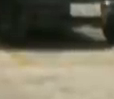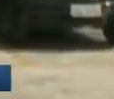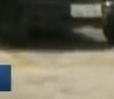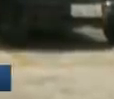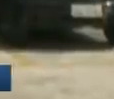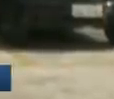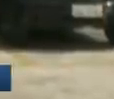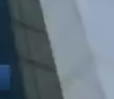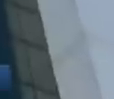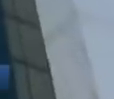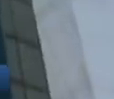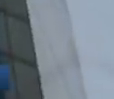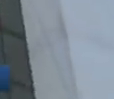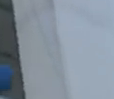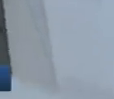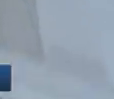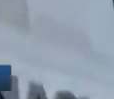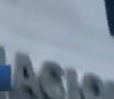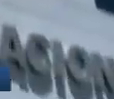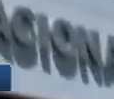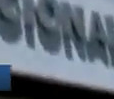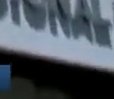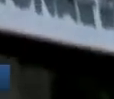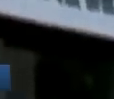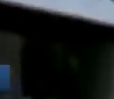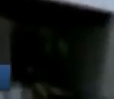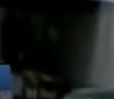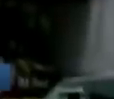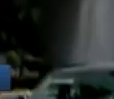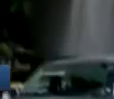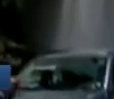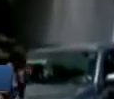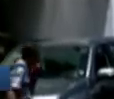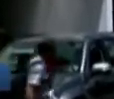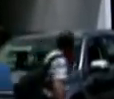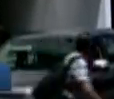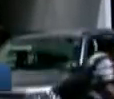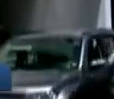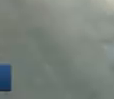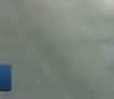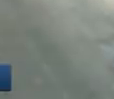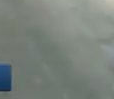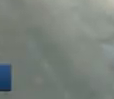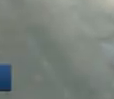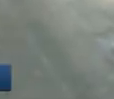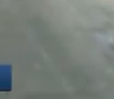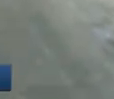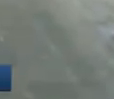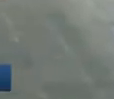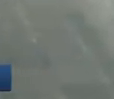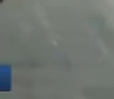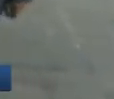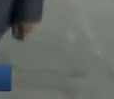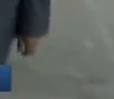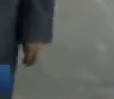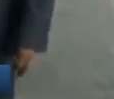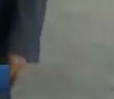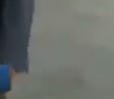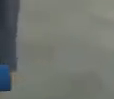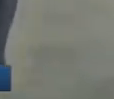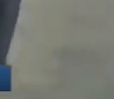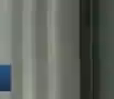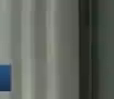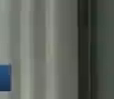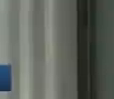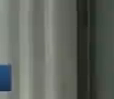10 de los 21 procesados que interpusieron el recurso de apelación a la sentencia del caso Sobornos ya expusieron sus